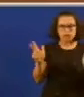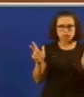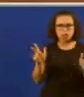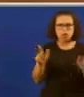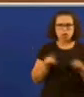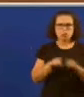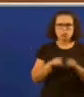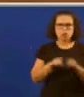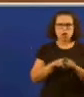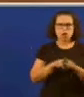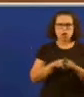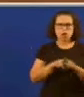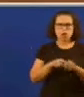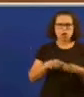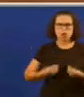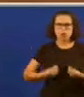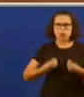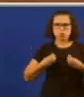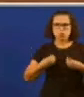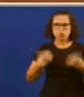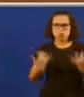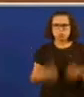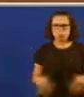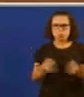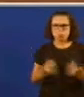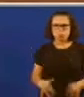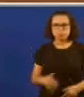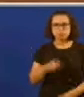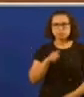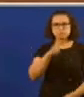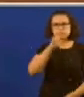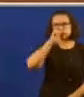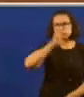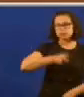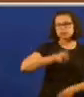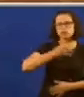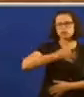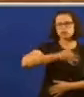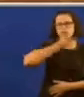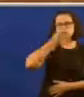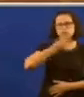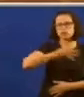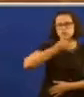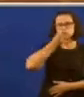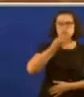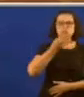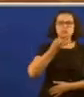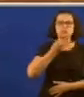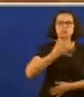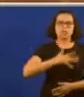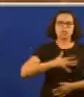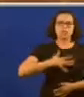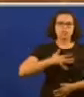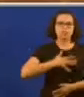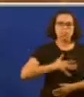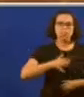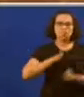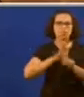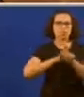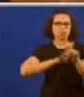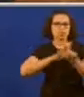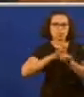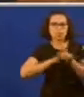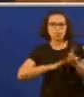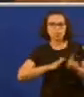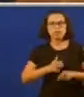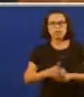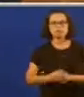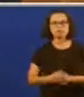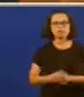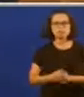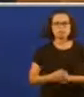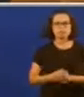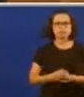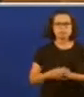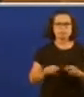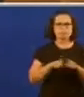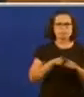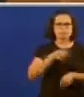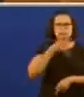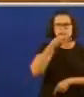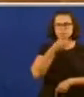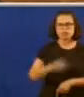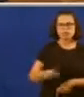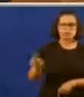alarmas vermelhas. Fixe un discurso autocomplacente, un discurso onde nos repite